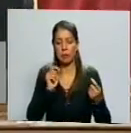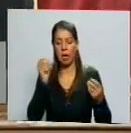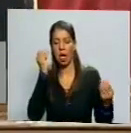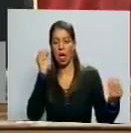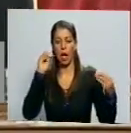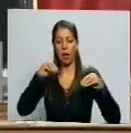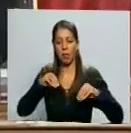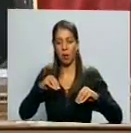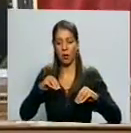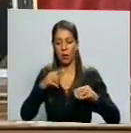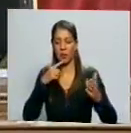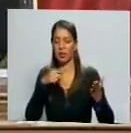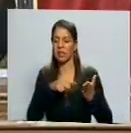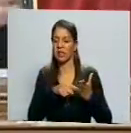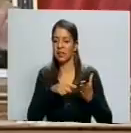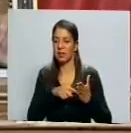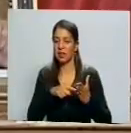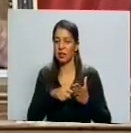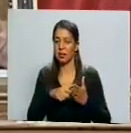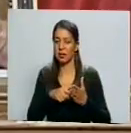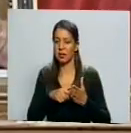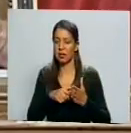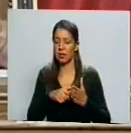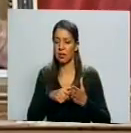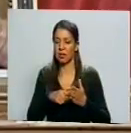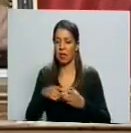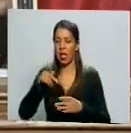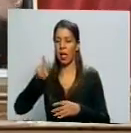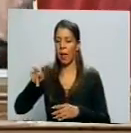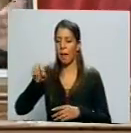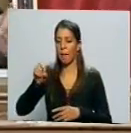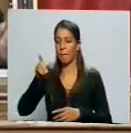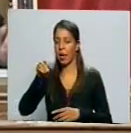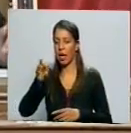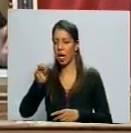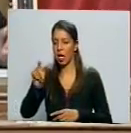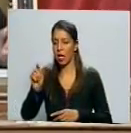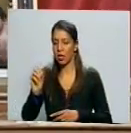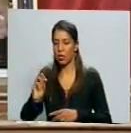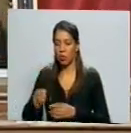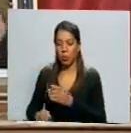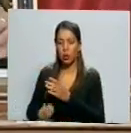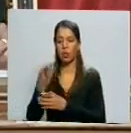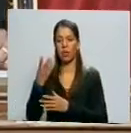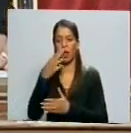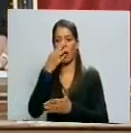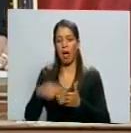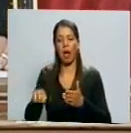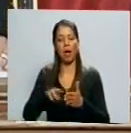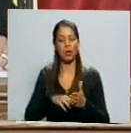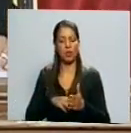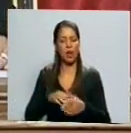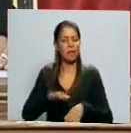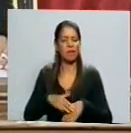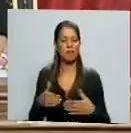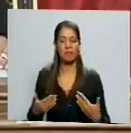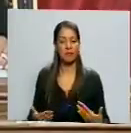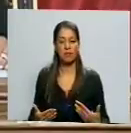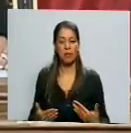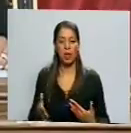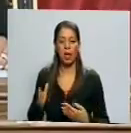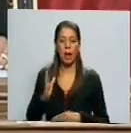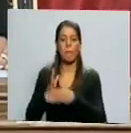que anula la creación del Petro. ¿Por qué? ¿Por qué? ¿Por qué la